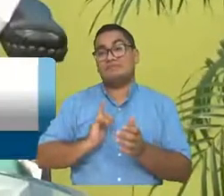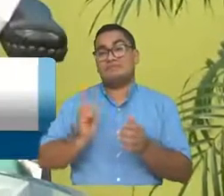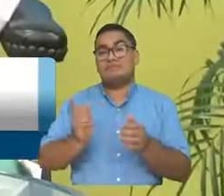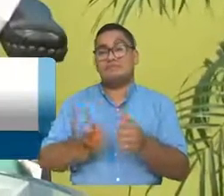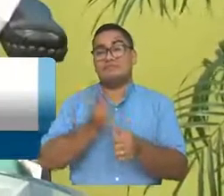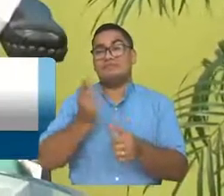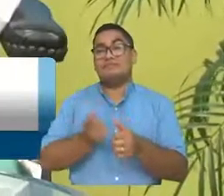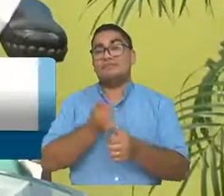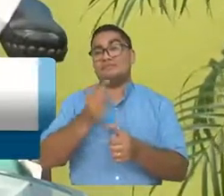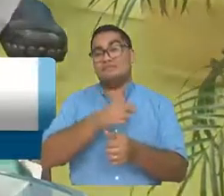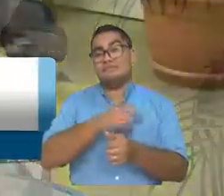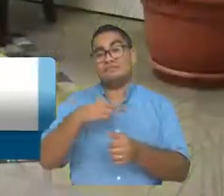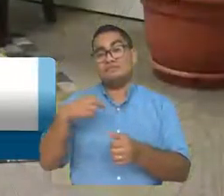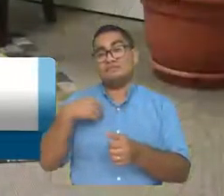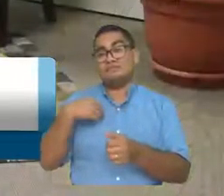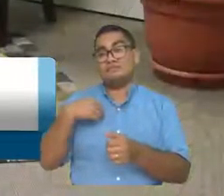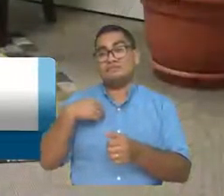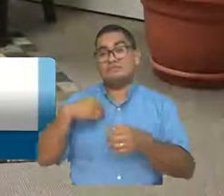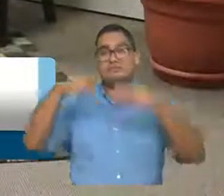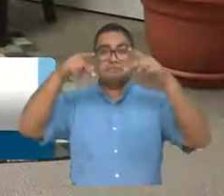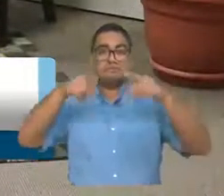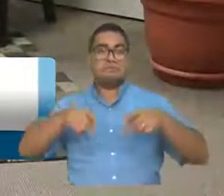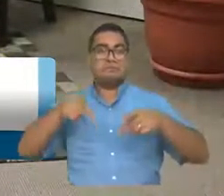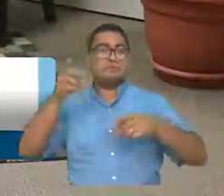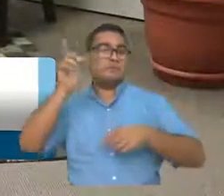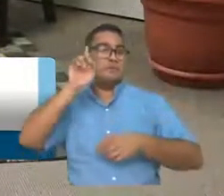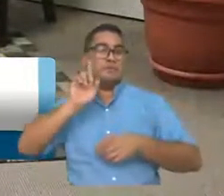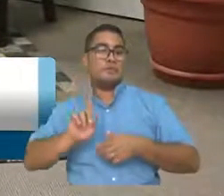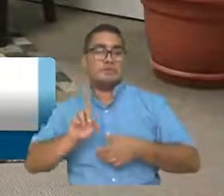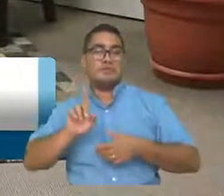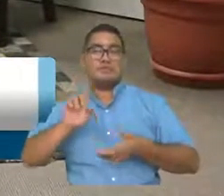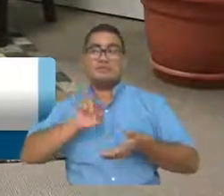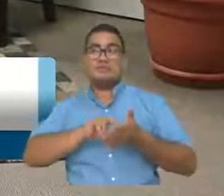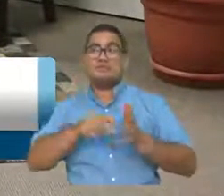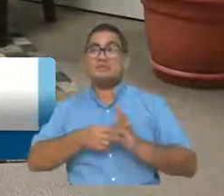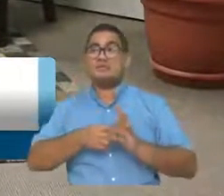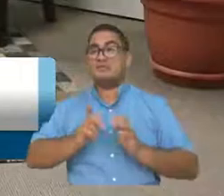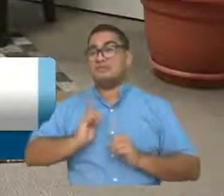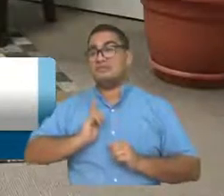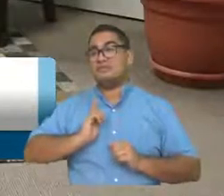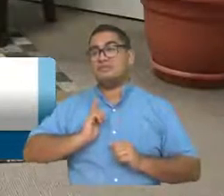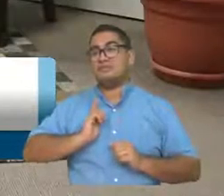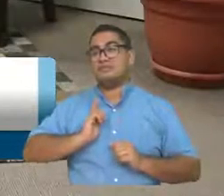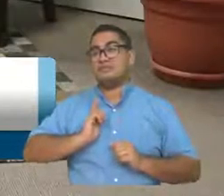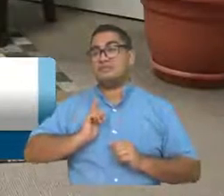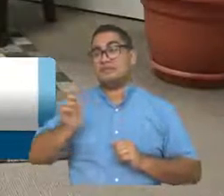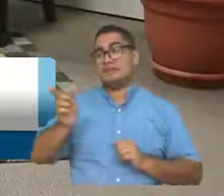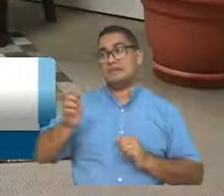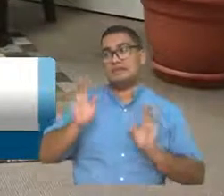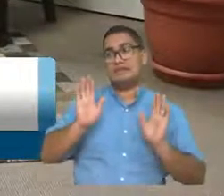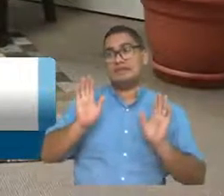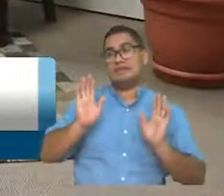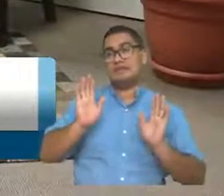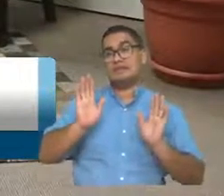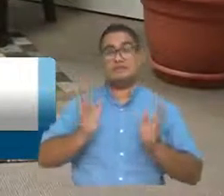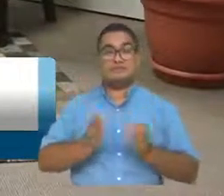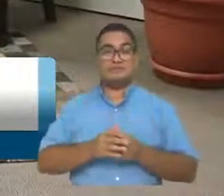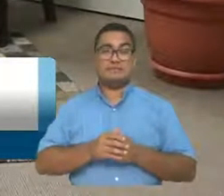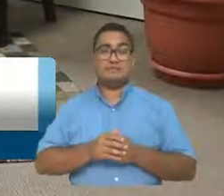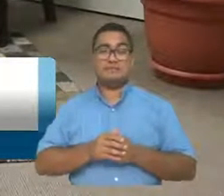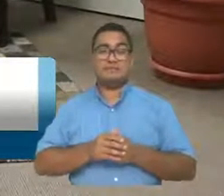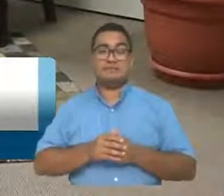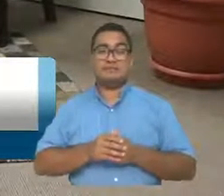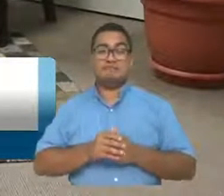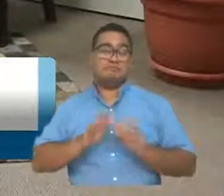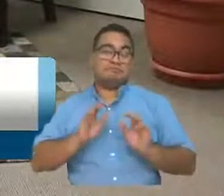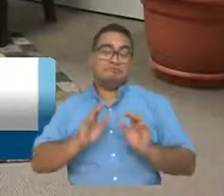venir a mi casa, pero no te puedo recibir porque si no puede correr el riesgo ¿verdad?, de enfermarte